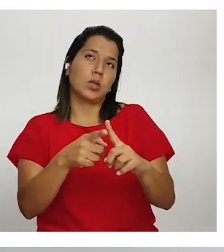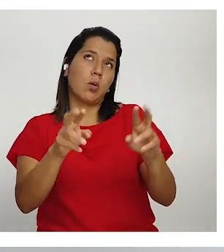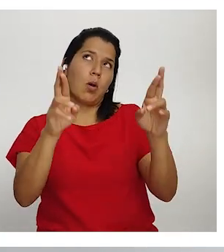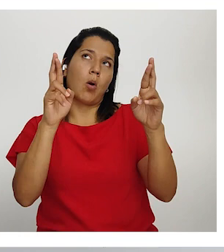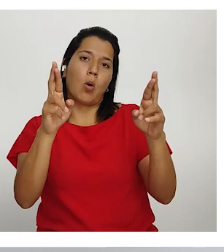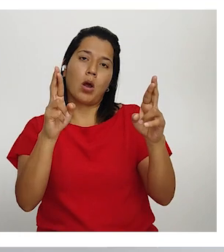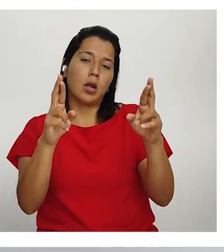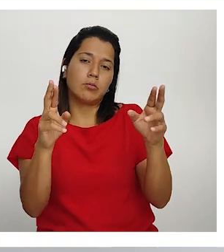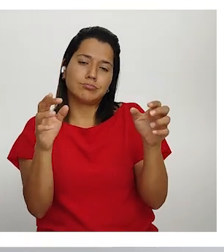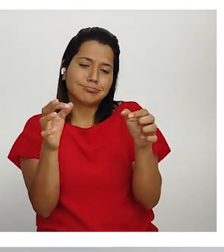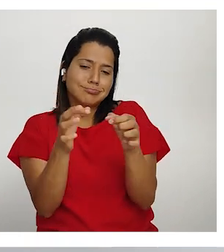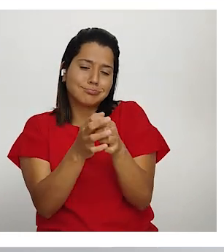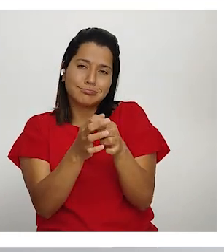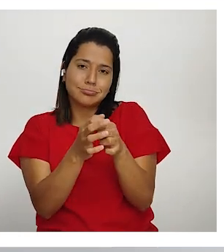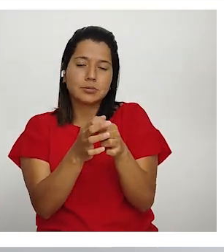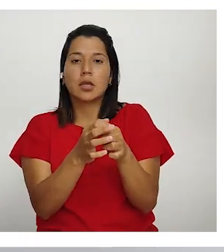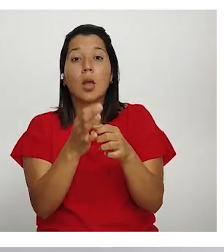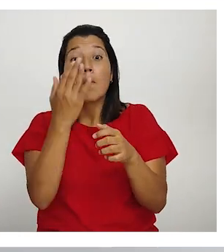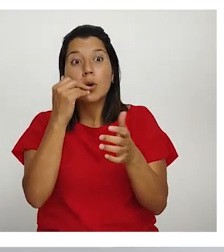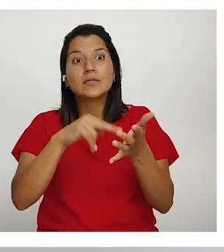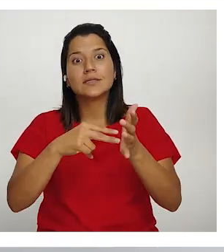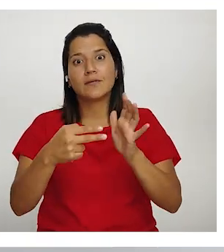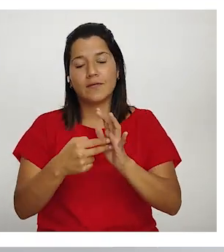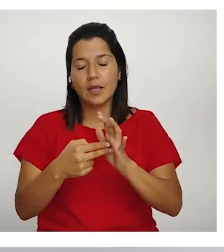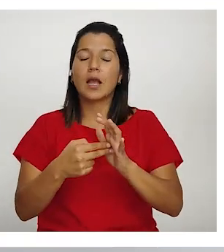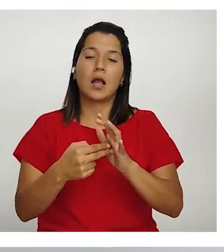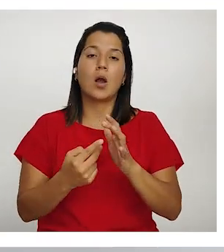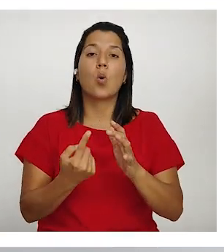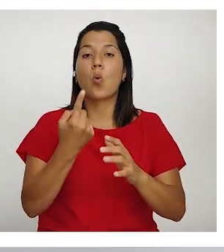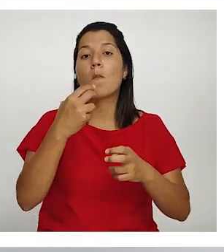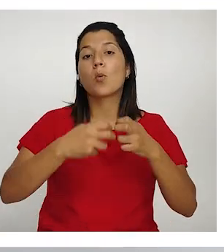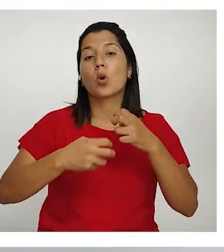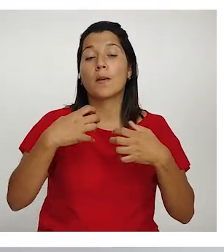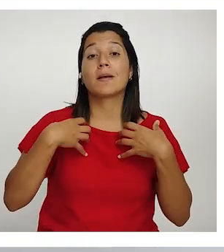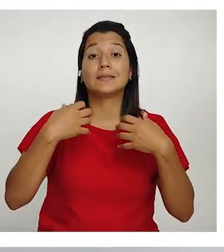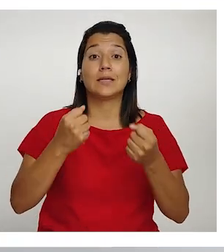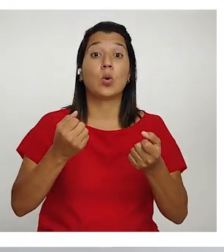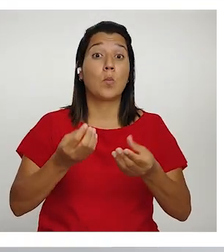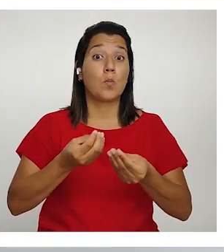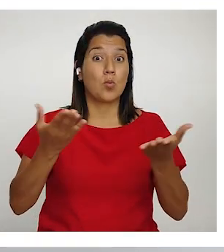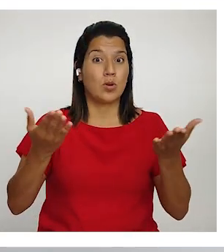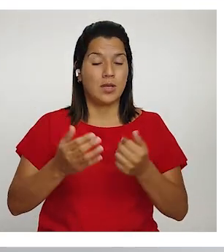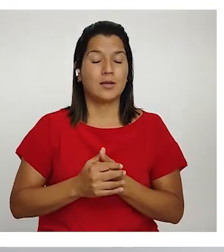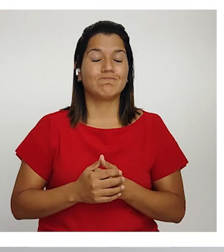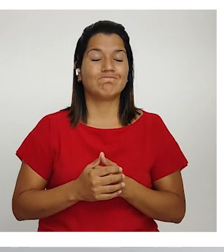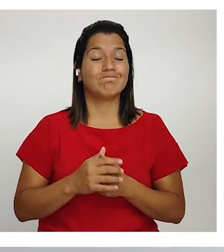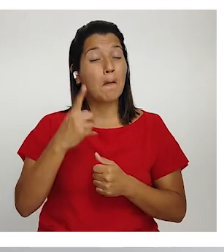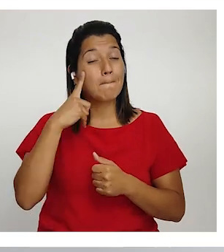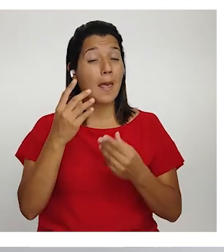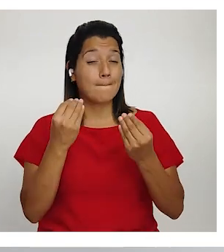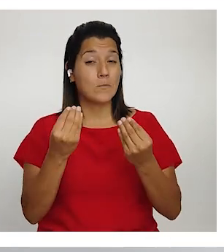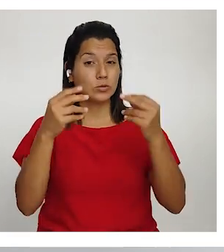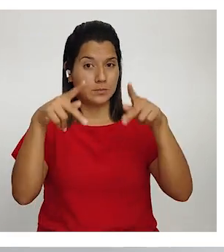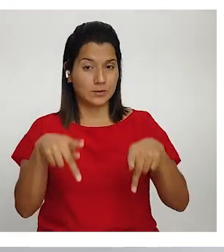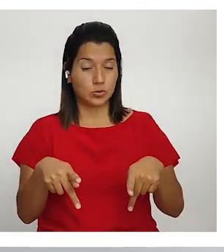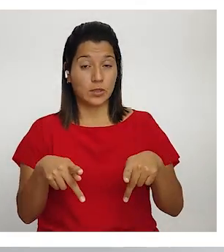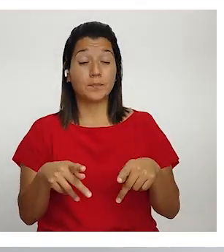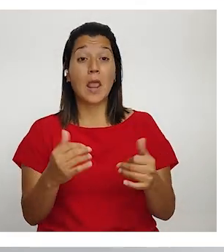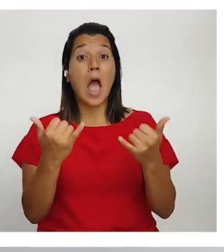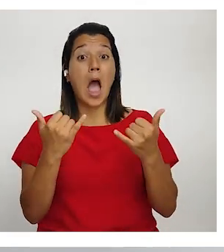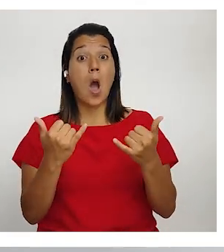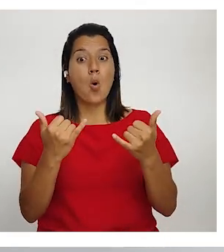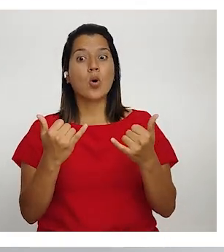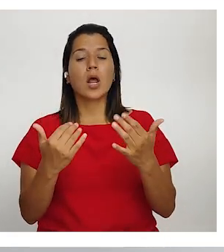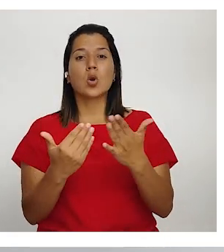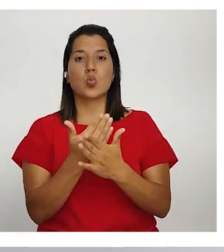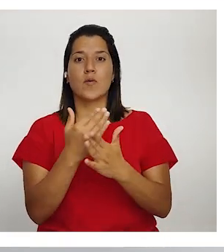Porque representa un problema de salud pública bastante importante. Tenemos ahora como parte de las estrategias nuevas, tenemos